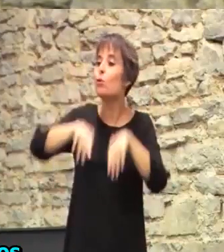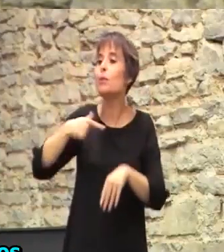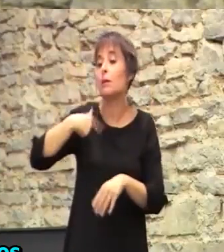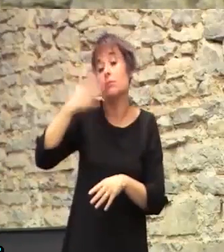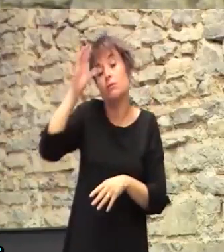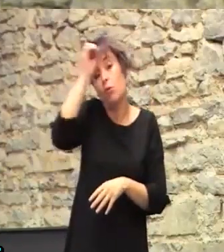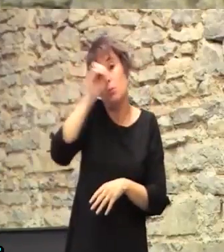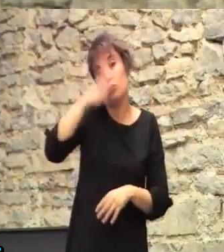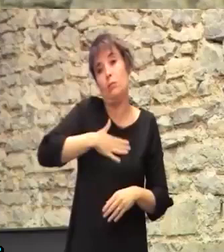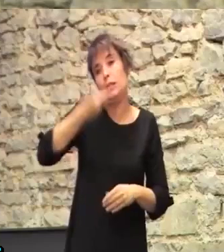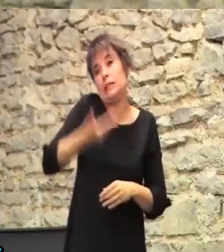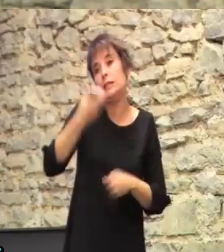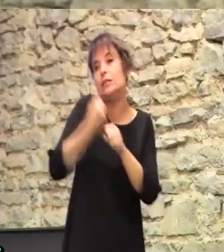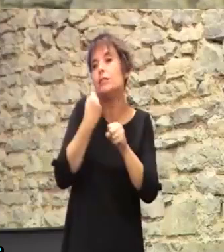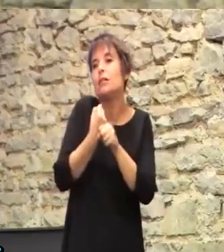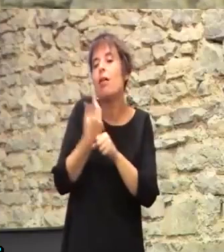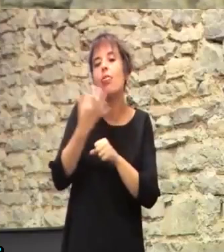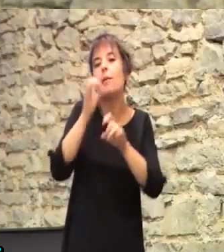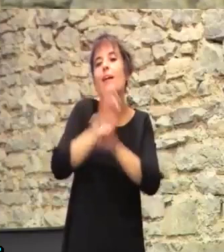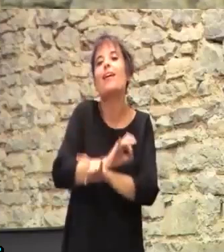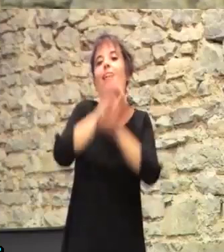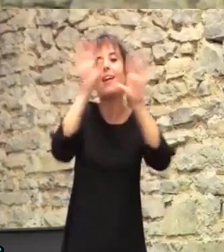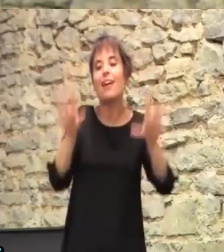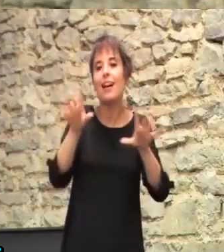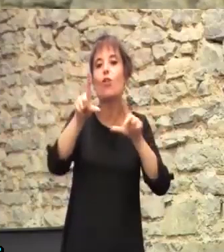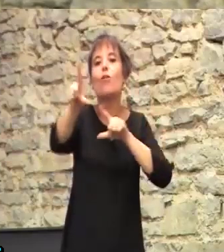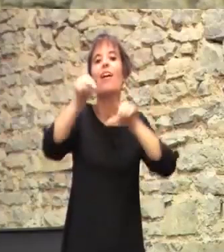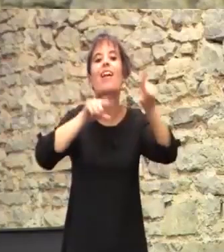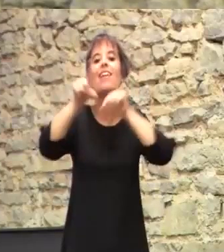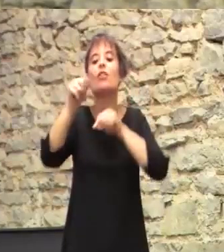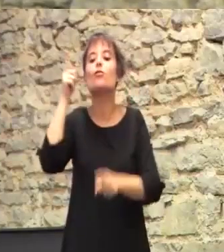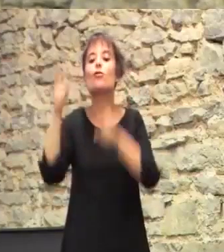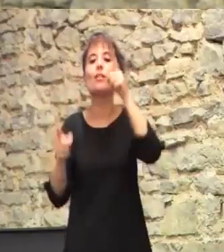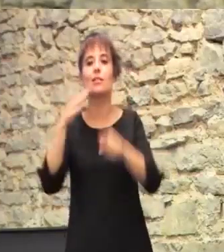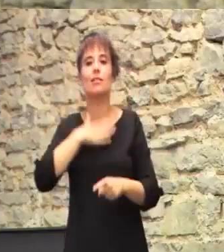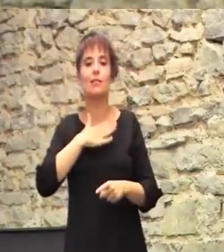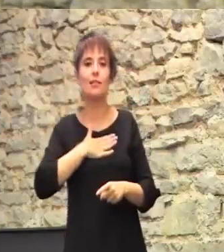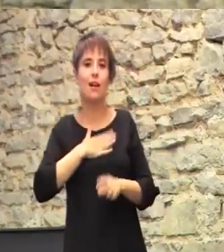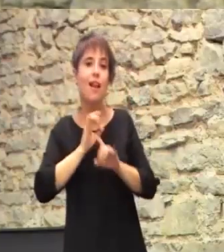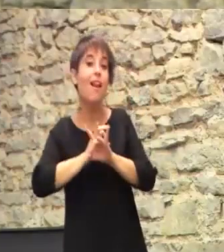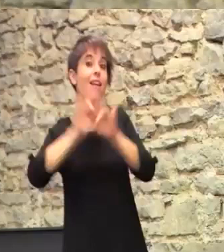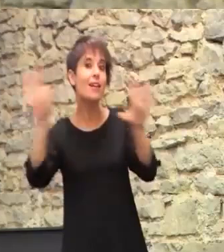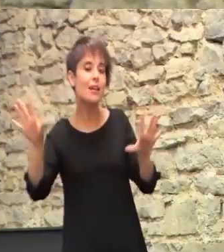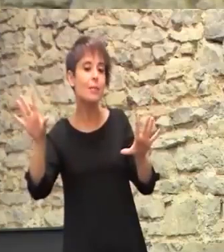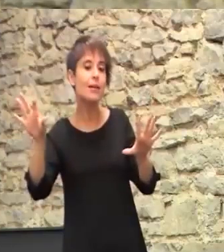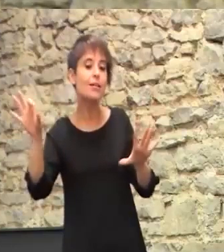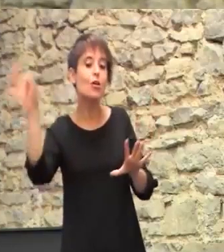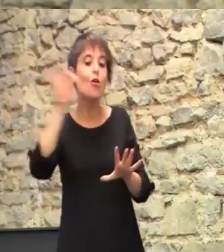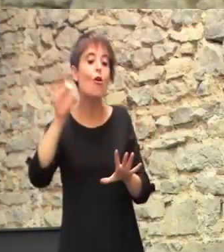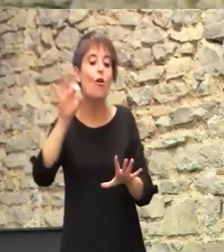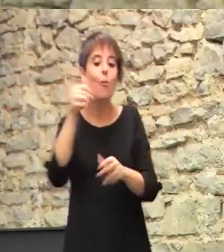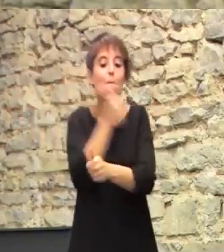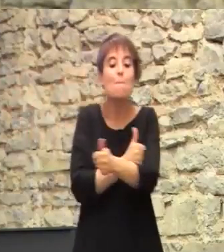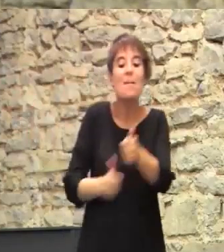trabajemos es tener claro que son elecciones libres y que son preferencias